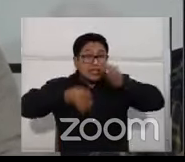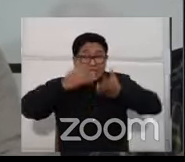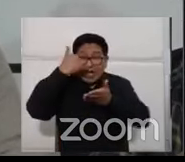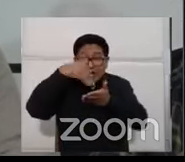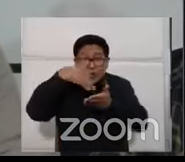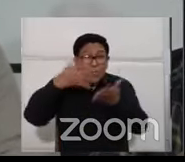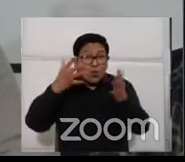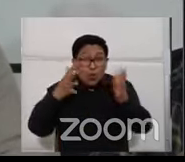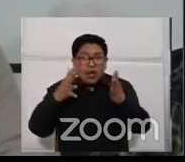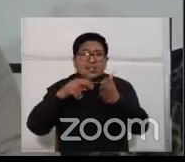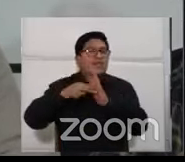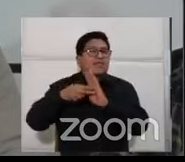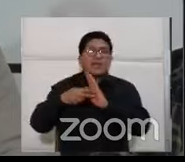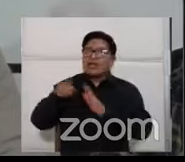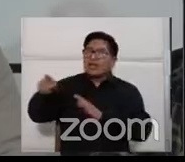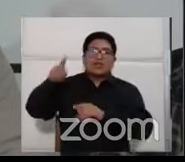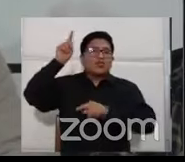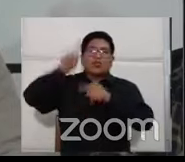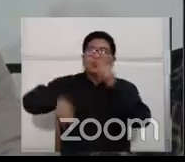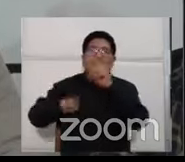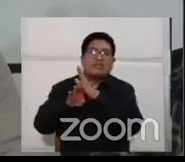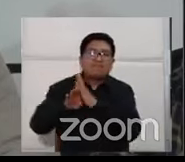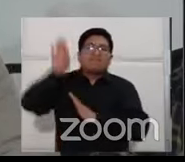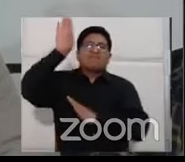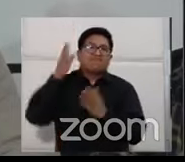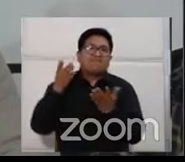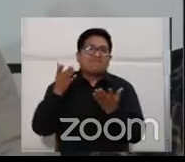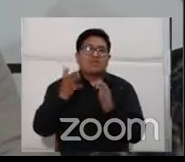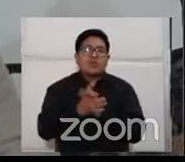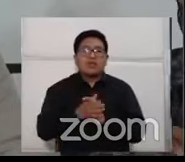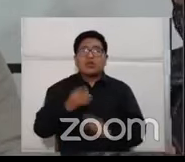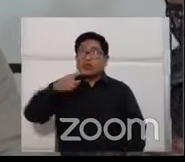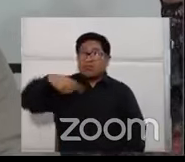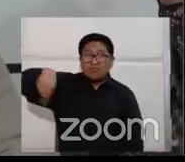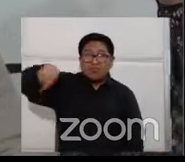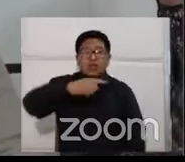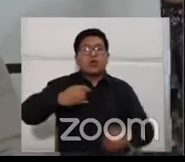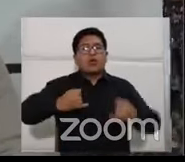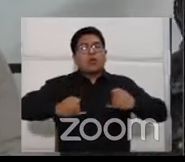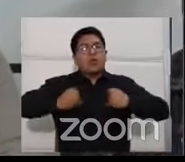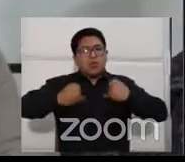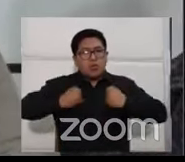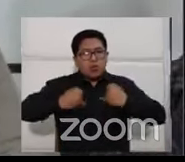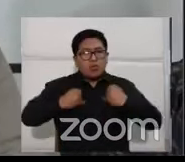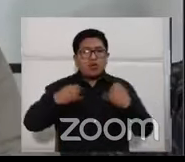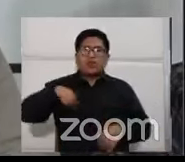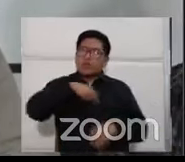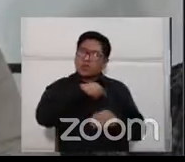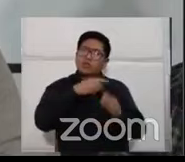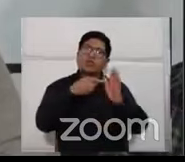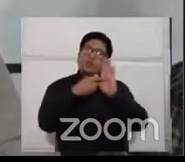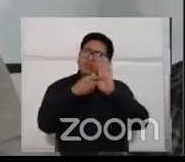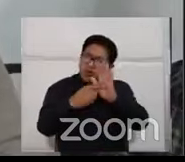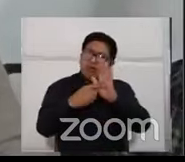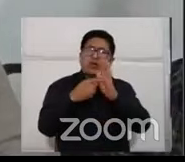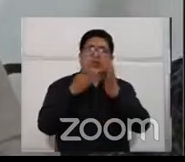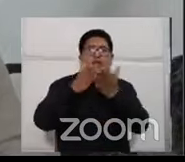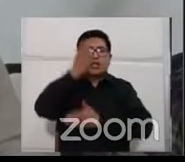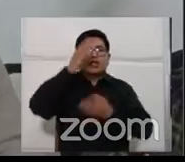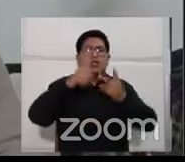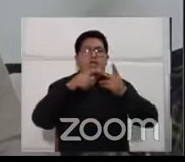sin conocer no somos nada nosotros somos jóvenes que con mi organización enseñamos los derechos el liderazgo la